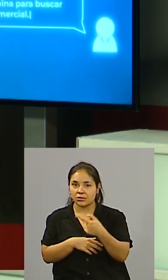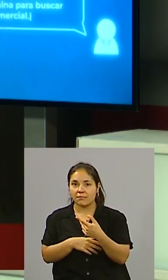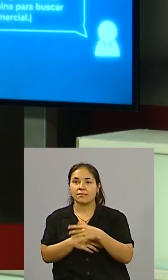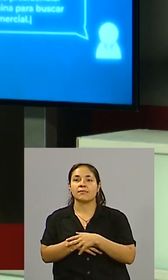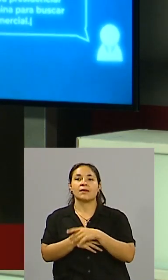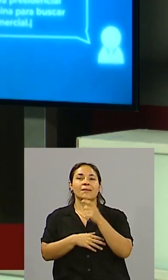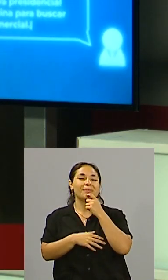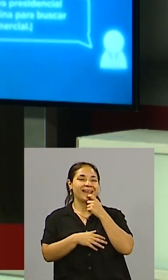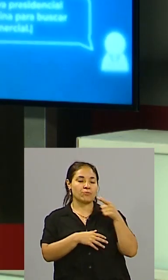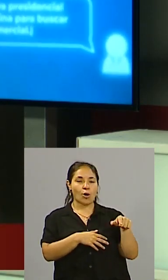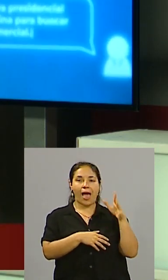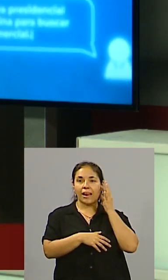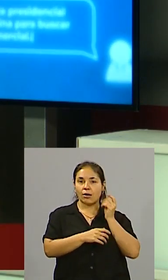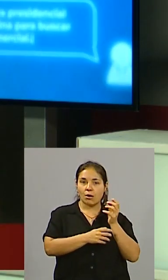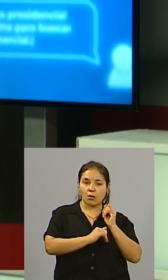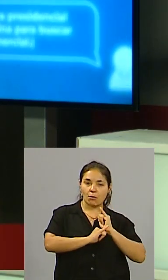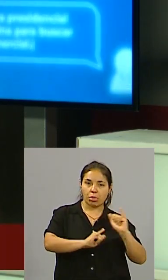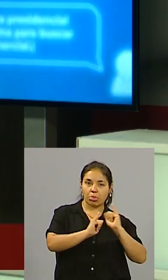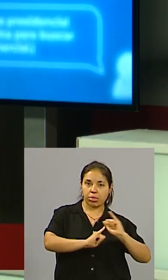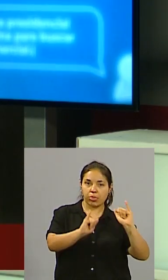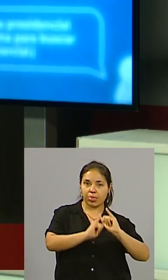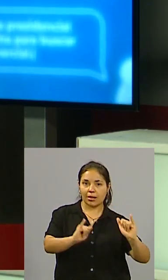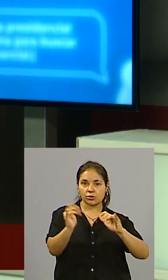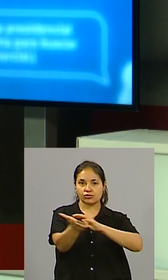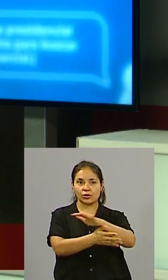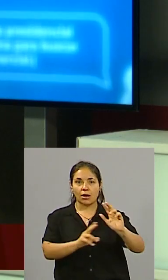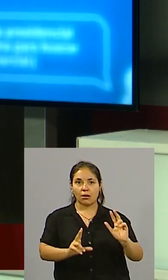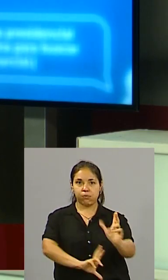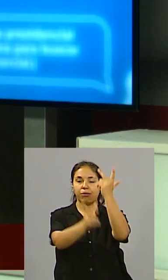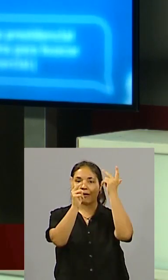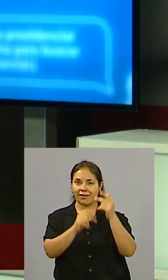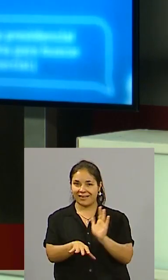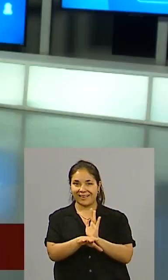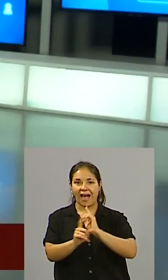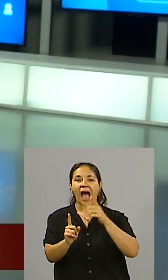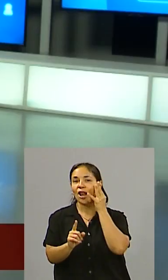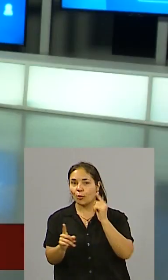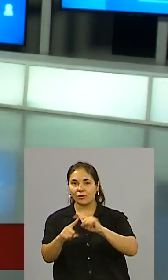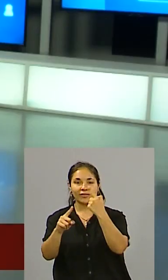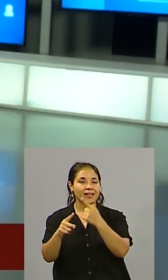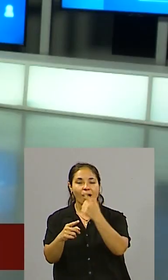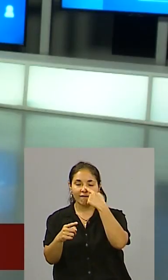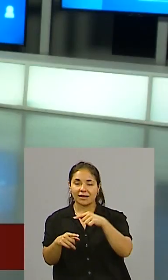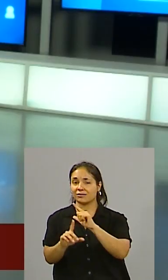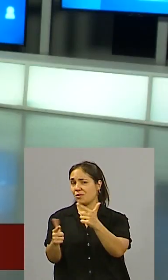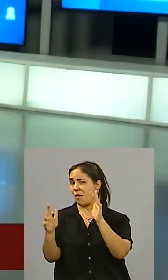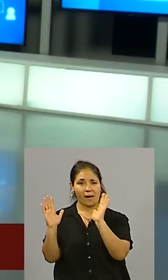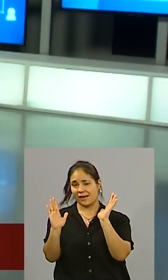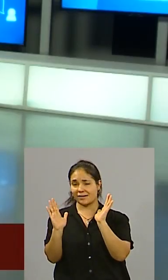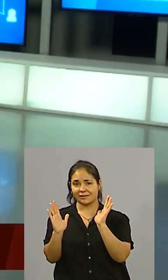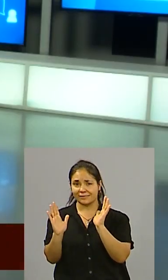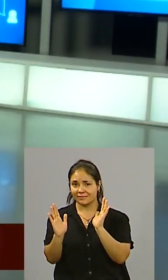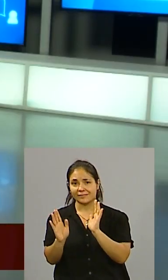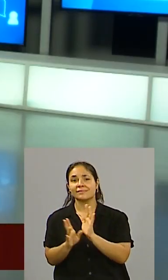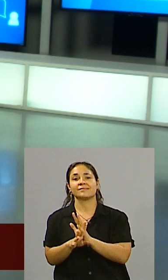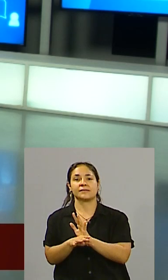algunos mensajes, ya sea de un lado o del otro, digo, que no son buenos para nadie, por eso hacía referencia de por ahí cómo esas